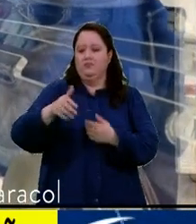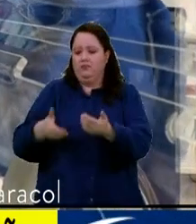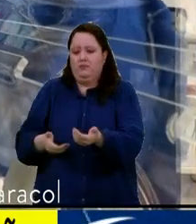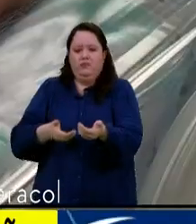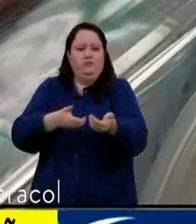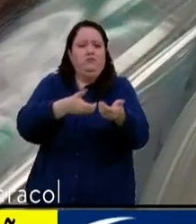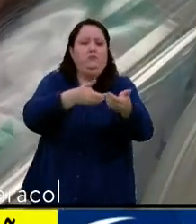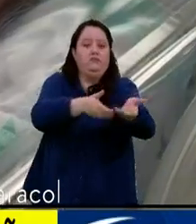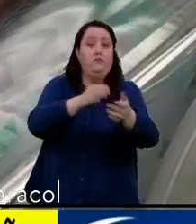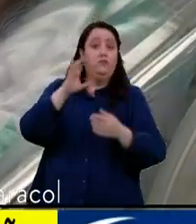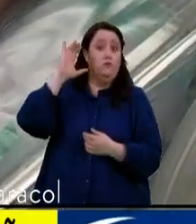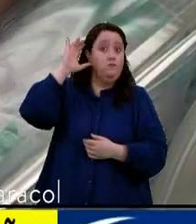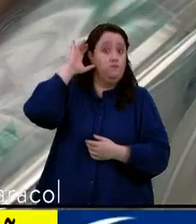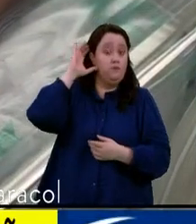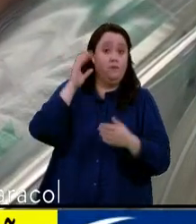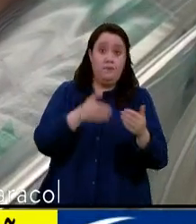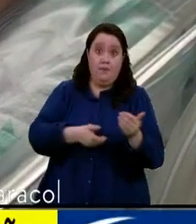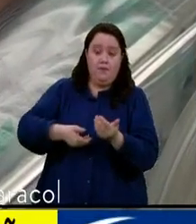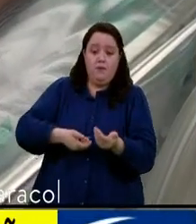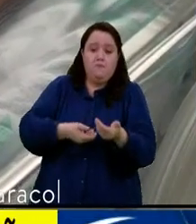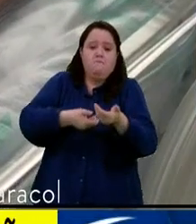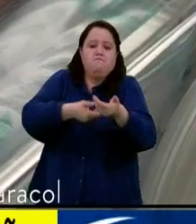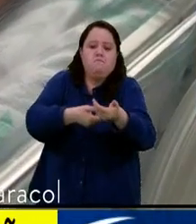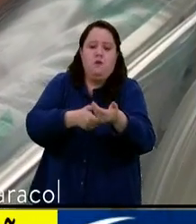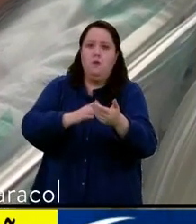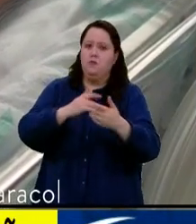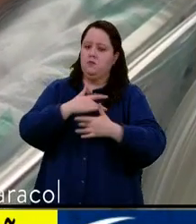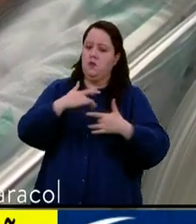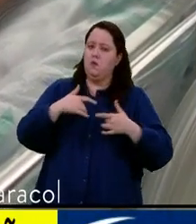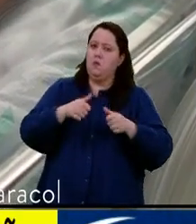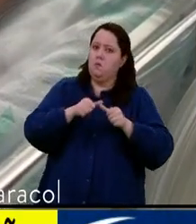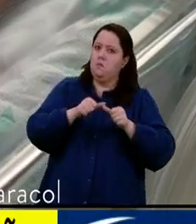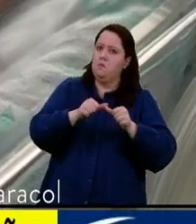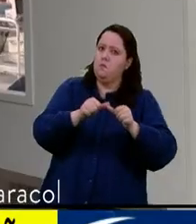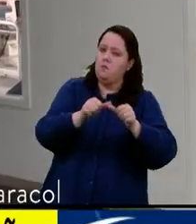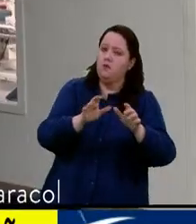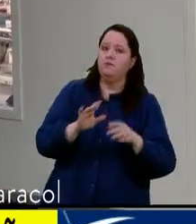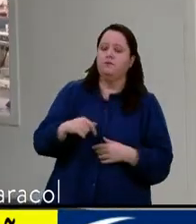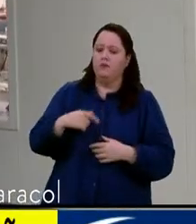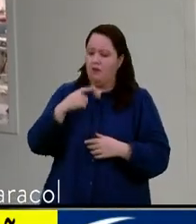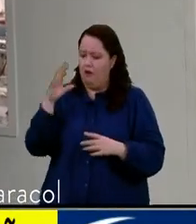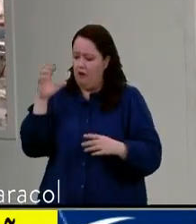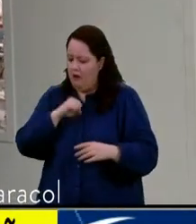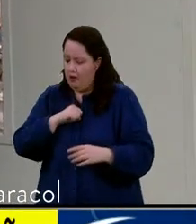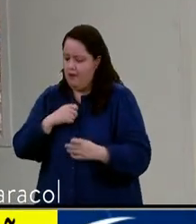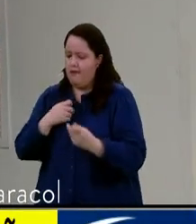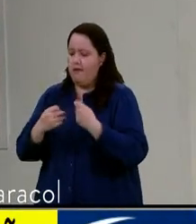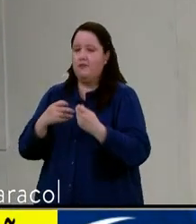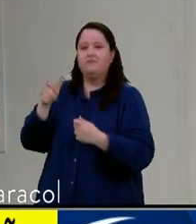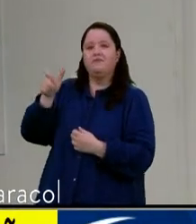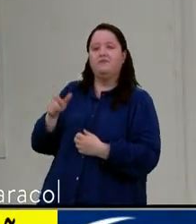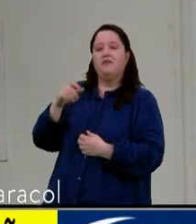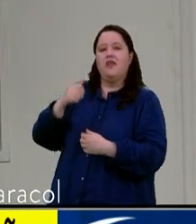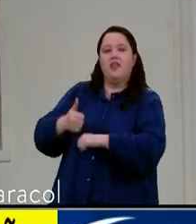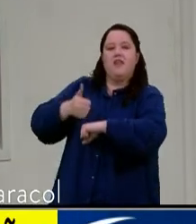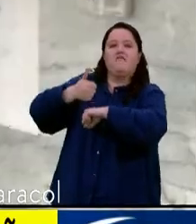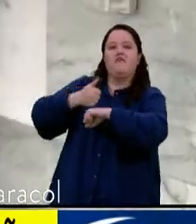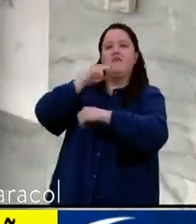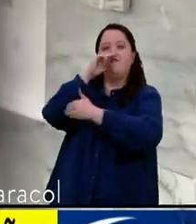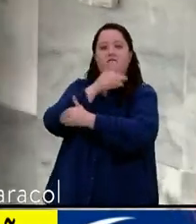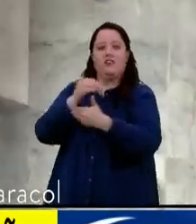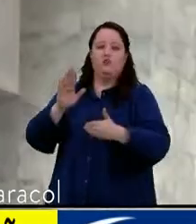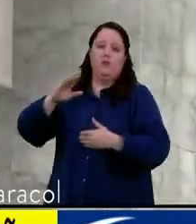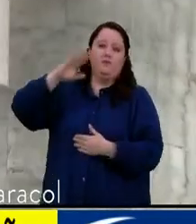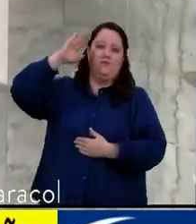y en este momento la bebé se encuentra estable lo Explica el estado en que encontraron la bebé el jefe de infancia de la policía de